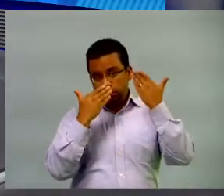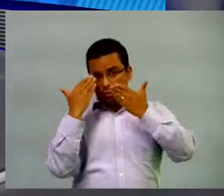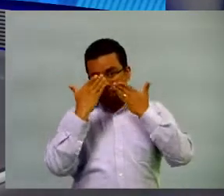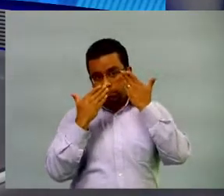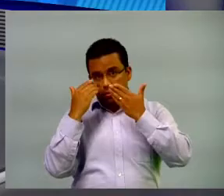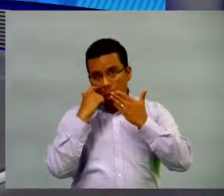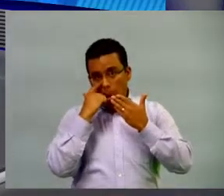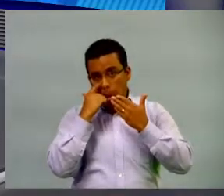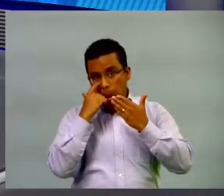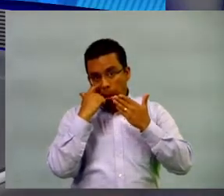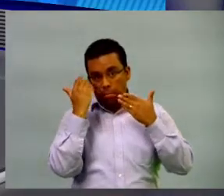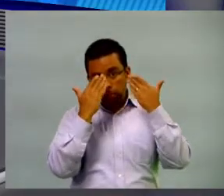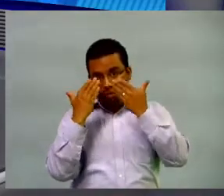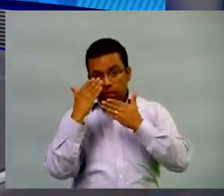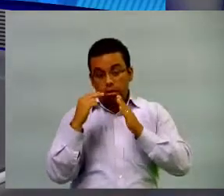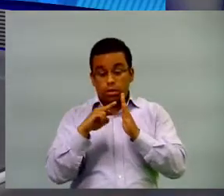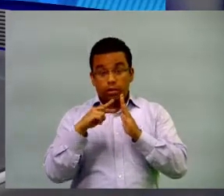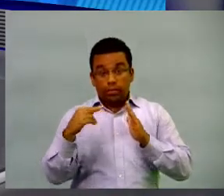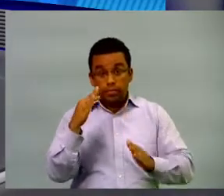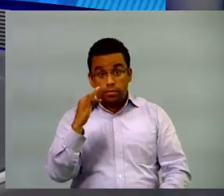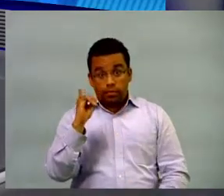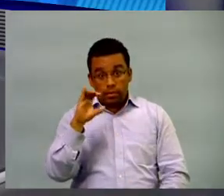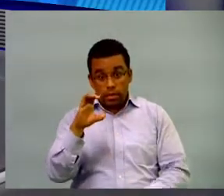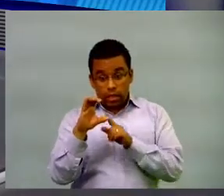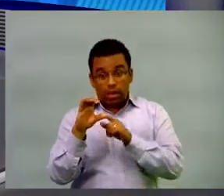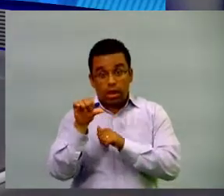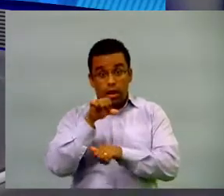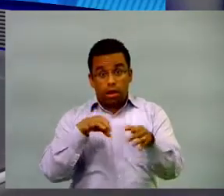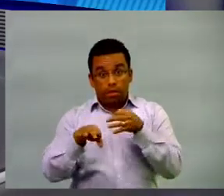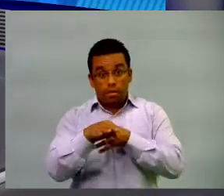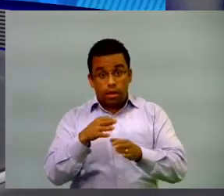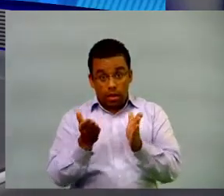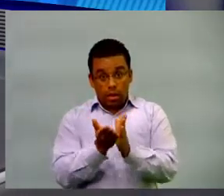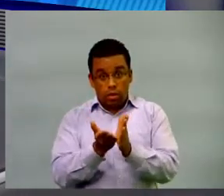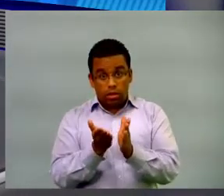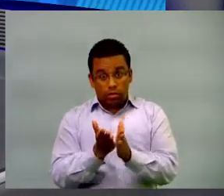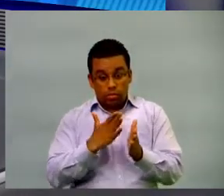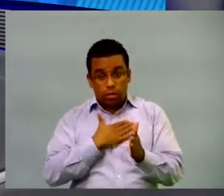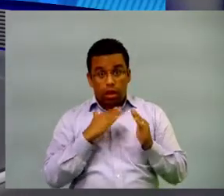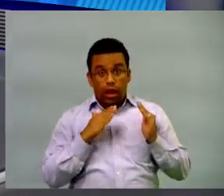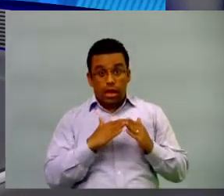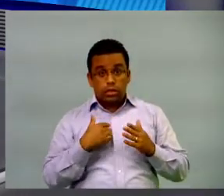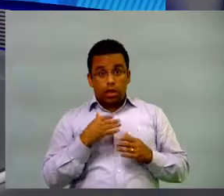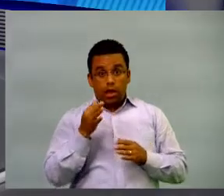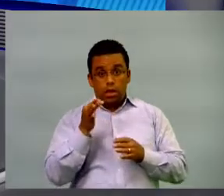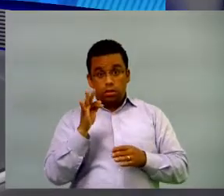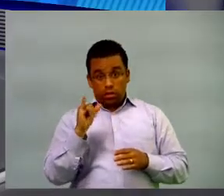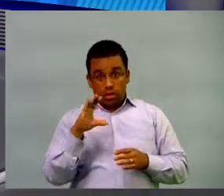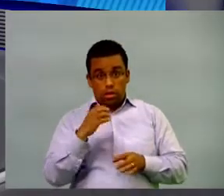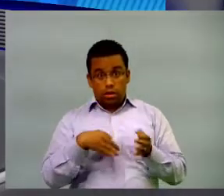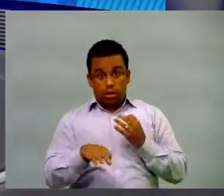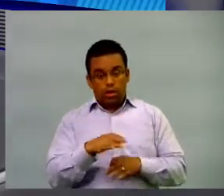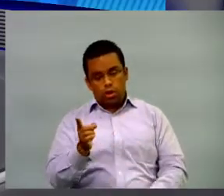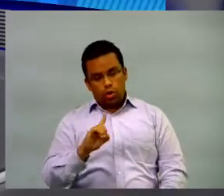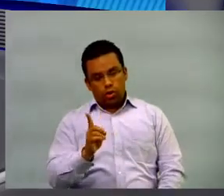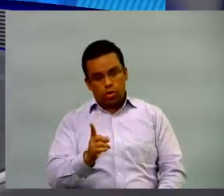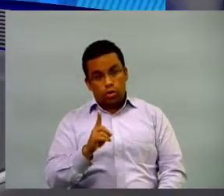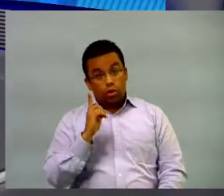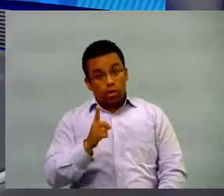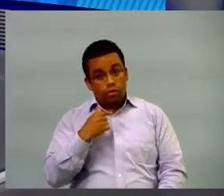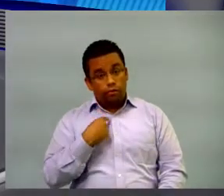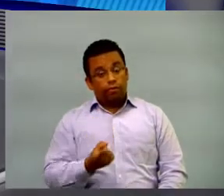que les traigo hoy es que las TIC no deberían reemplazar la educación dada desde el hogar, es decir, hay que retomar la educación en valores y